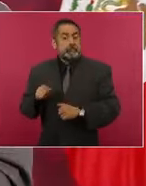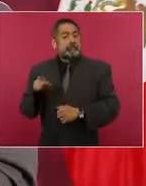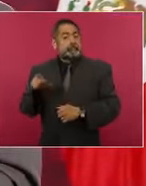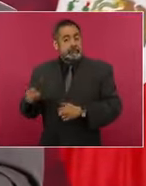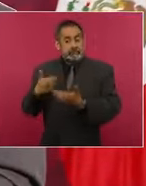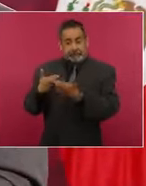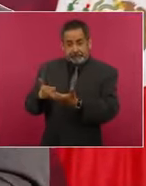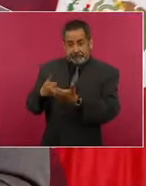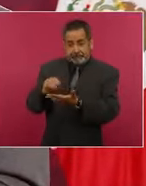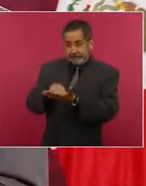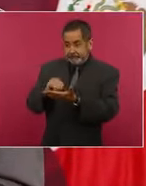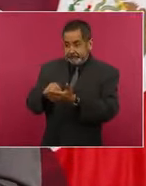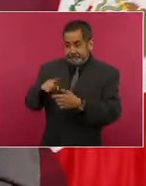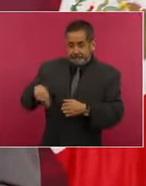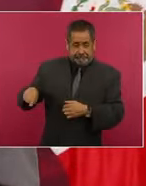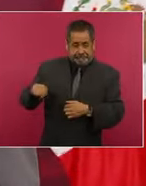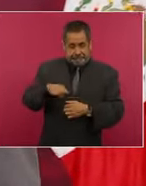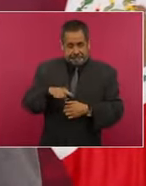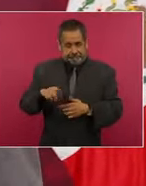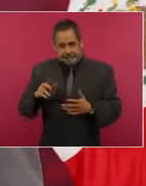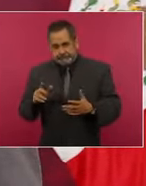con lo que no alcanzaron a llevarse,